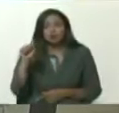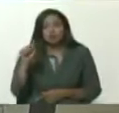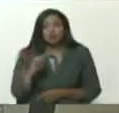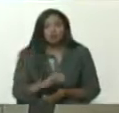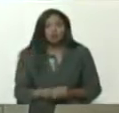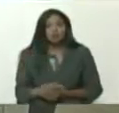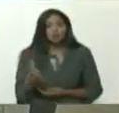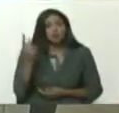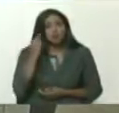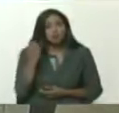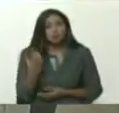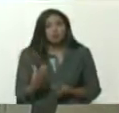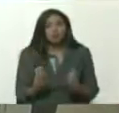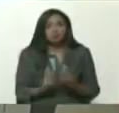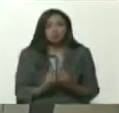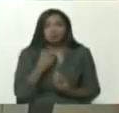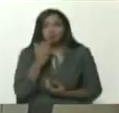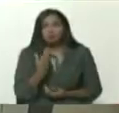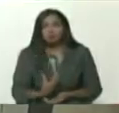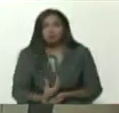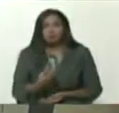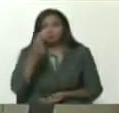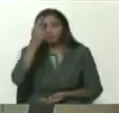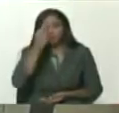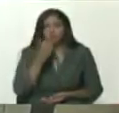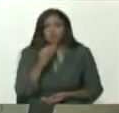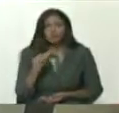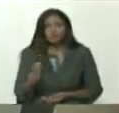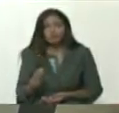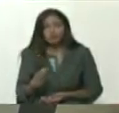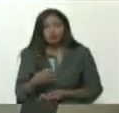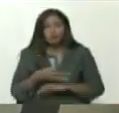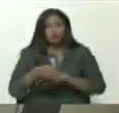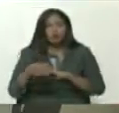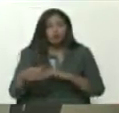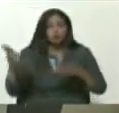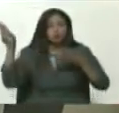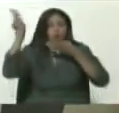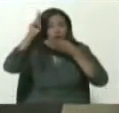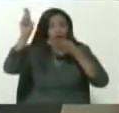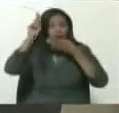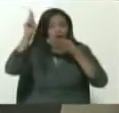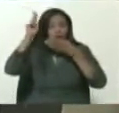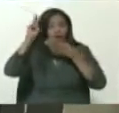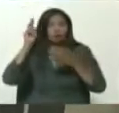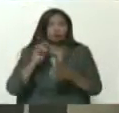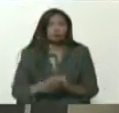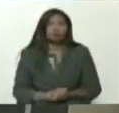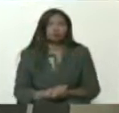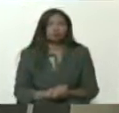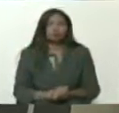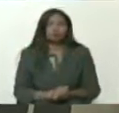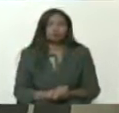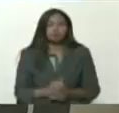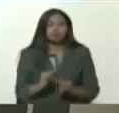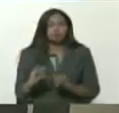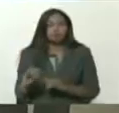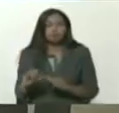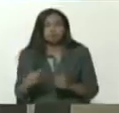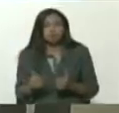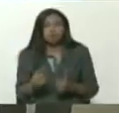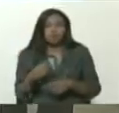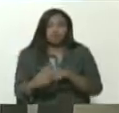está con la alcaldesa de Los Teques, allá en el estado de Miranda, en el municipio Guaycaipuro. Y ellas van a iniciar